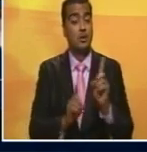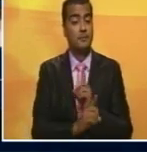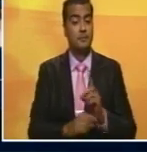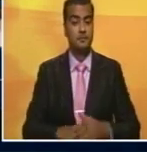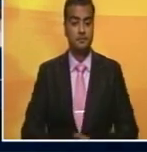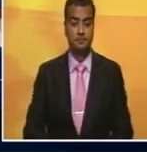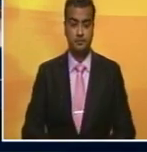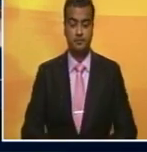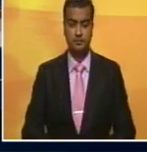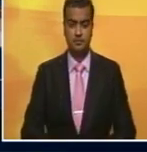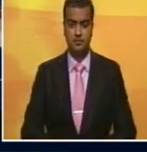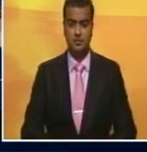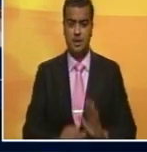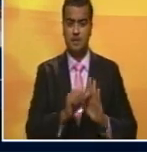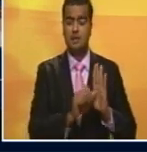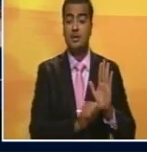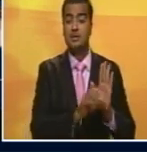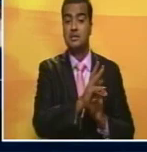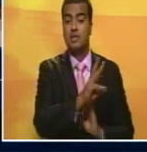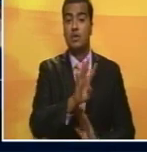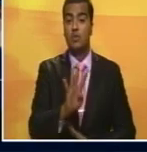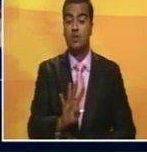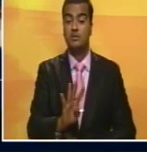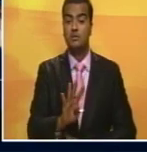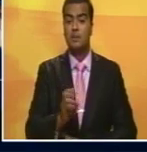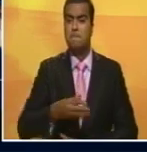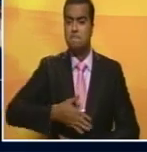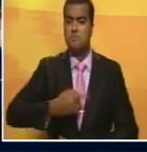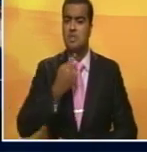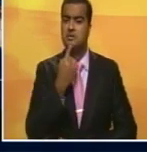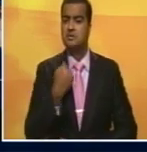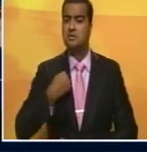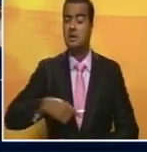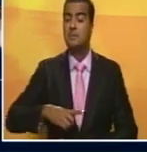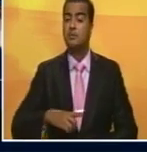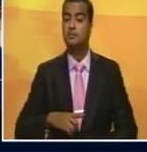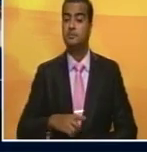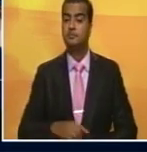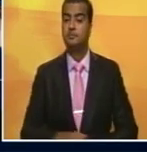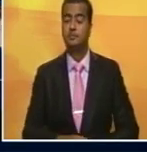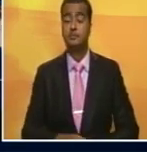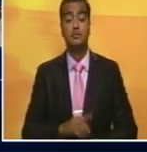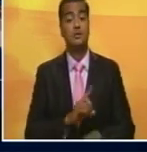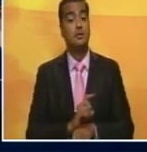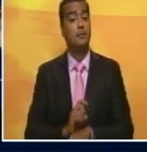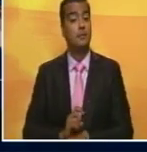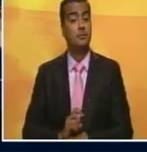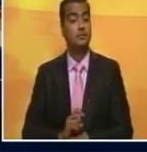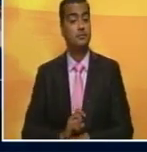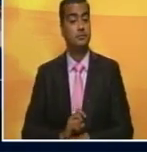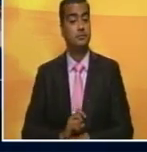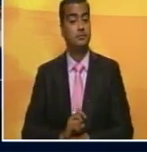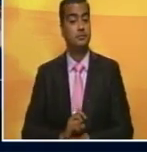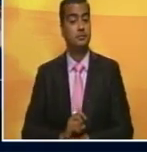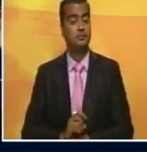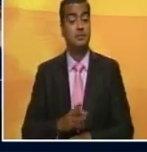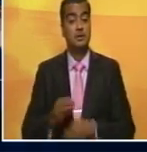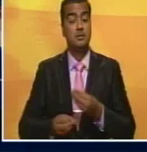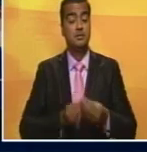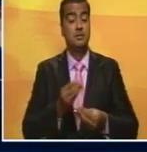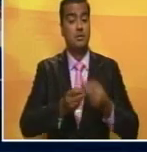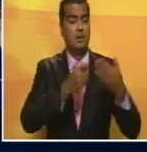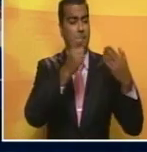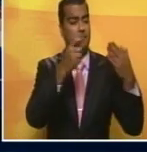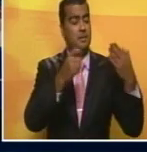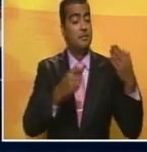sustituciones. En base a ese artículo 64, podríamos decir que tenemos todavía tiempo suficiente para hacer unas primarias